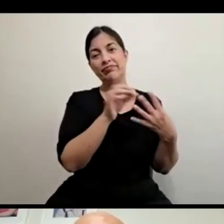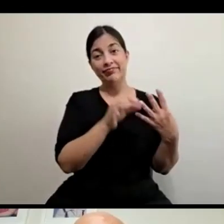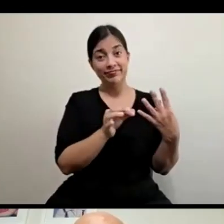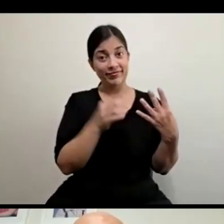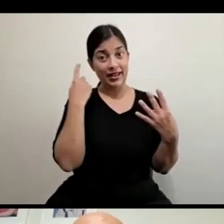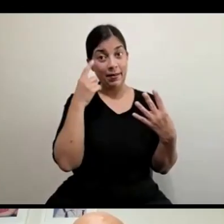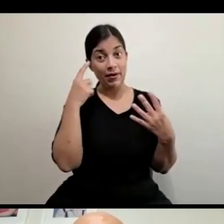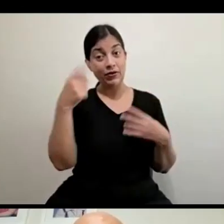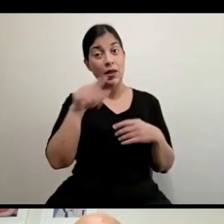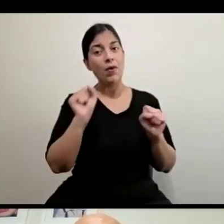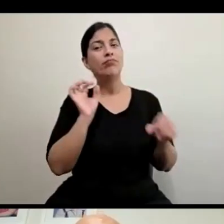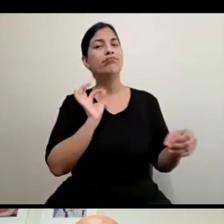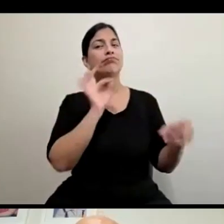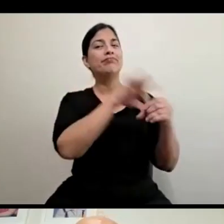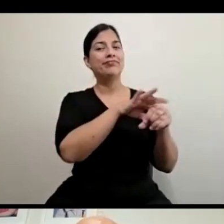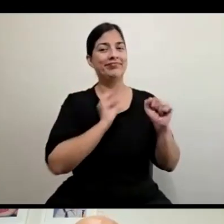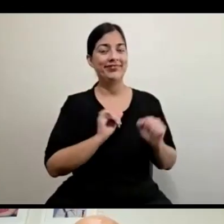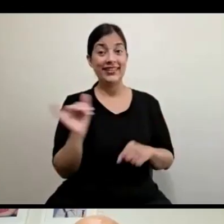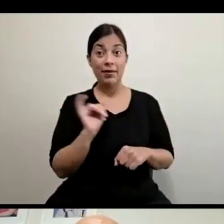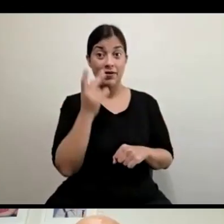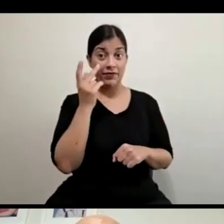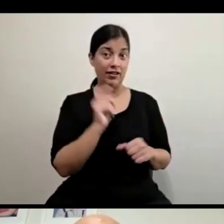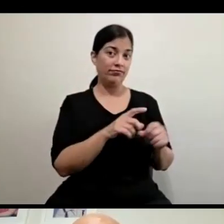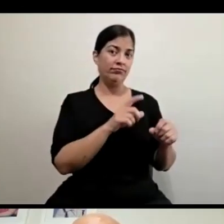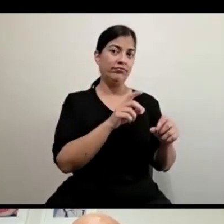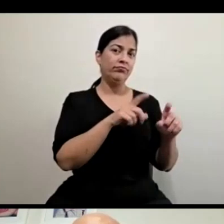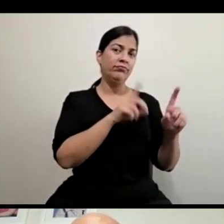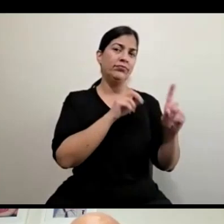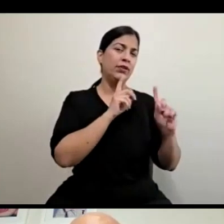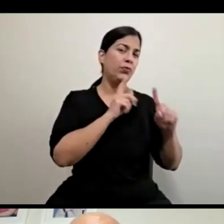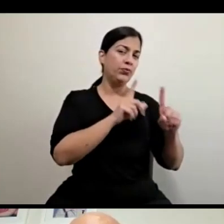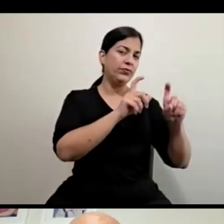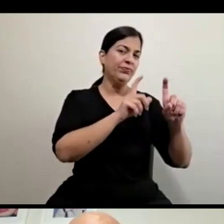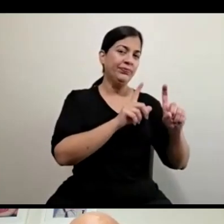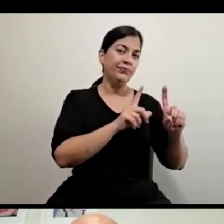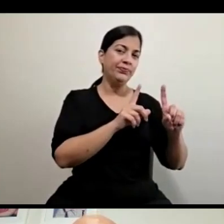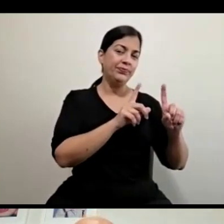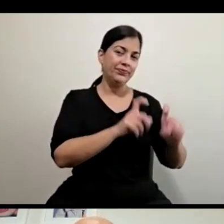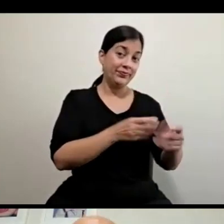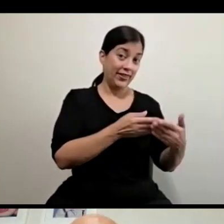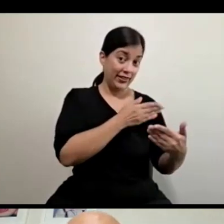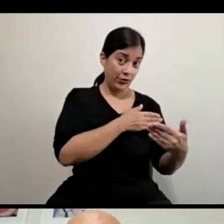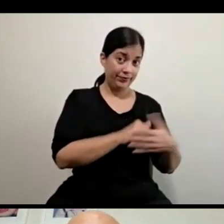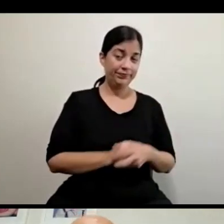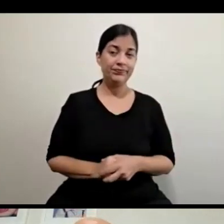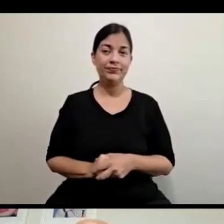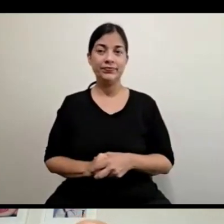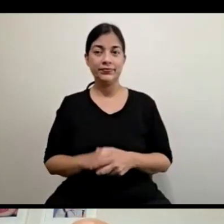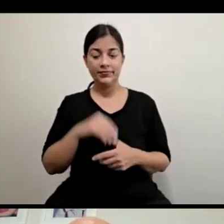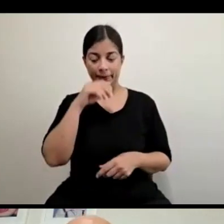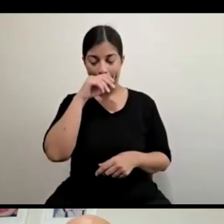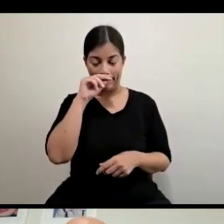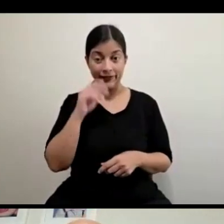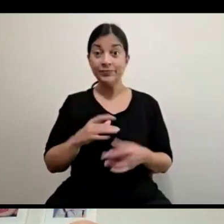mire, pueda emitir su voto y también pueda ver cómo se comportaron los resultados de las encuestas anteriores. Ya que estamos en la